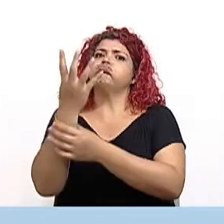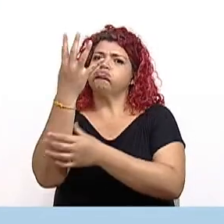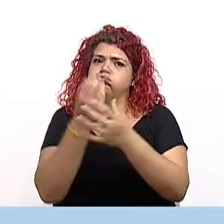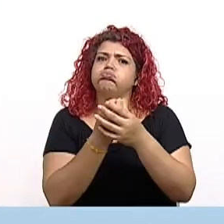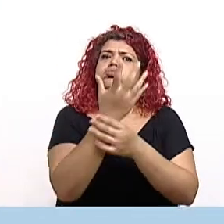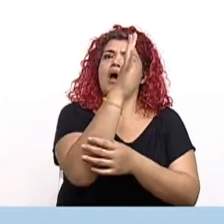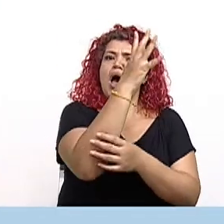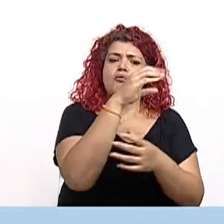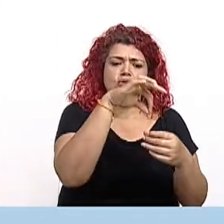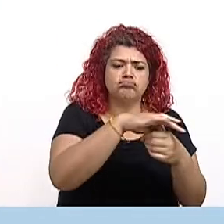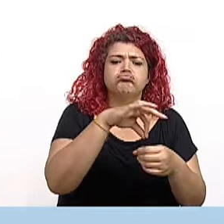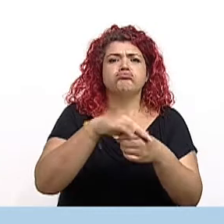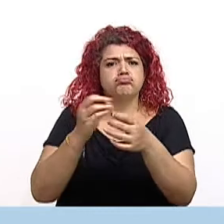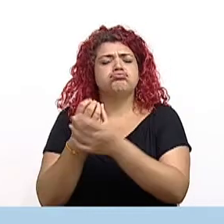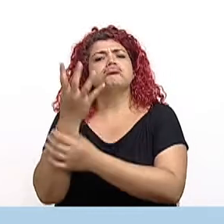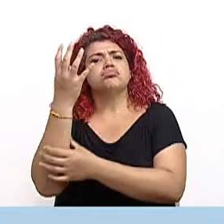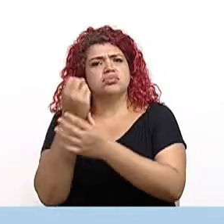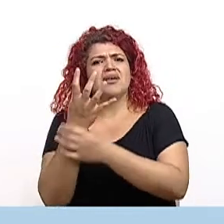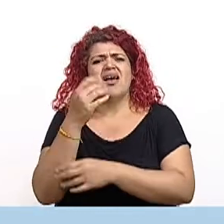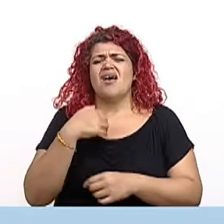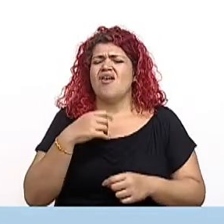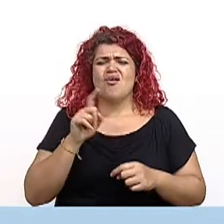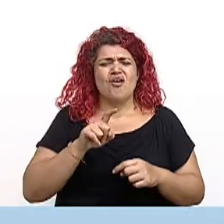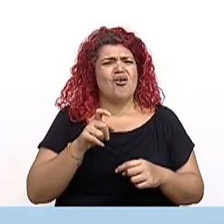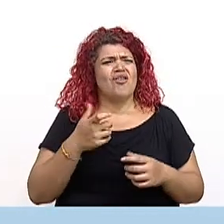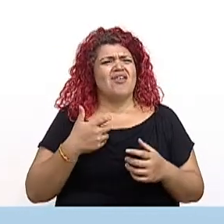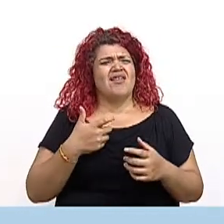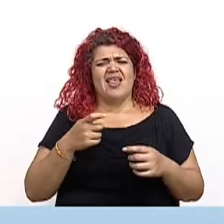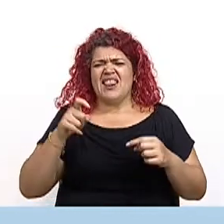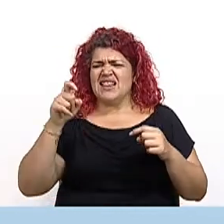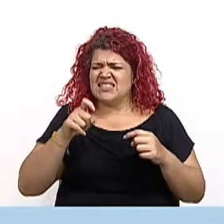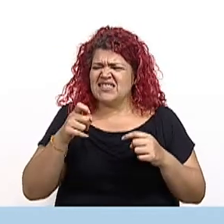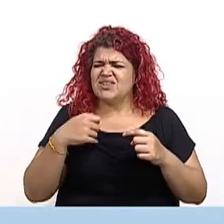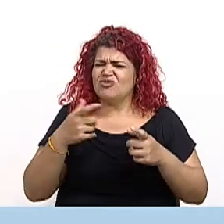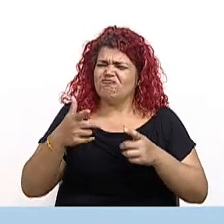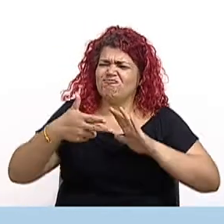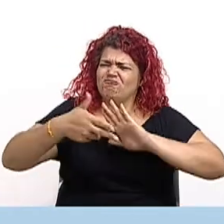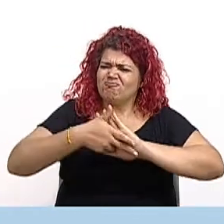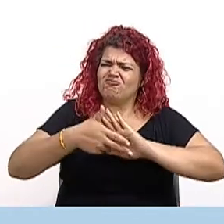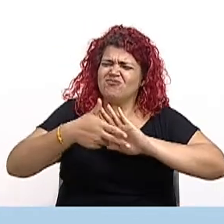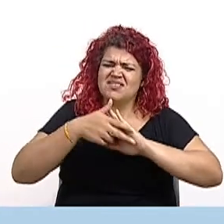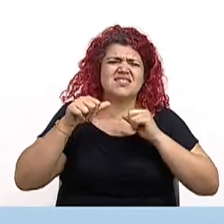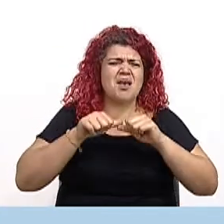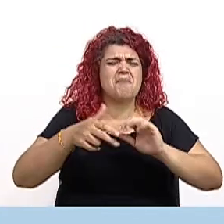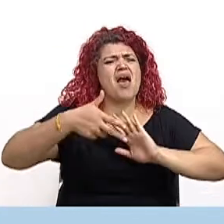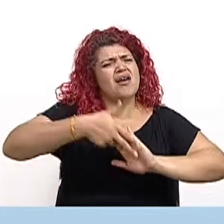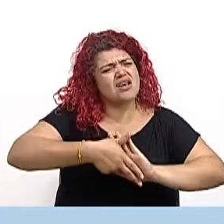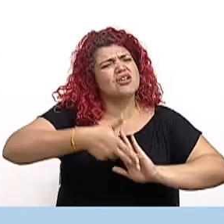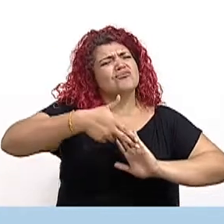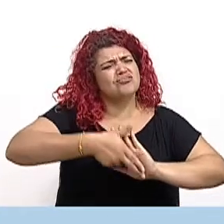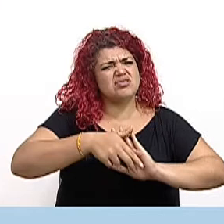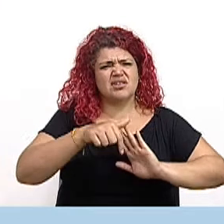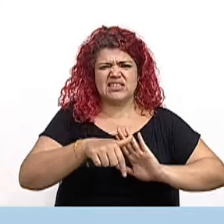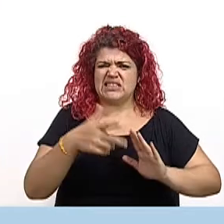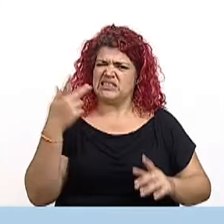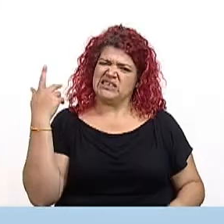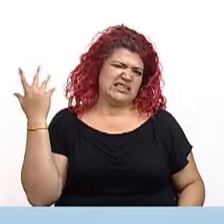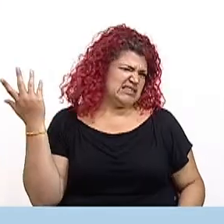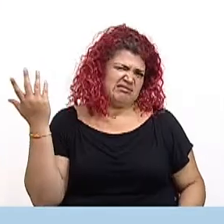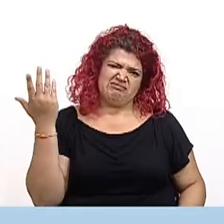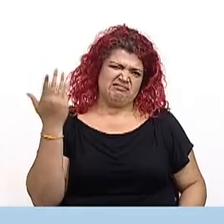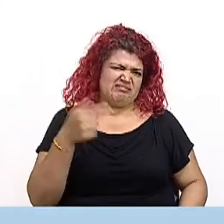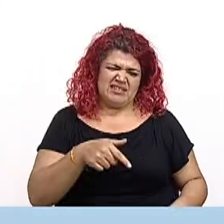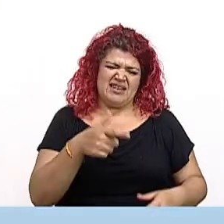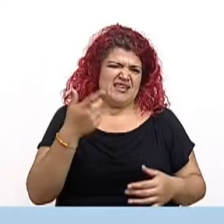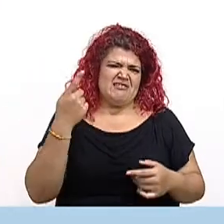comunidades. Tratar de no depender tanto de las fuentes de energía como los combustibles fósiles, que ya sabemos que son muy perjudiciales para el